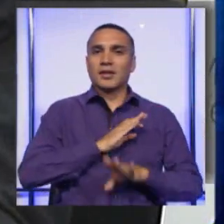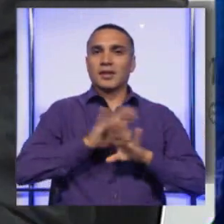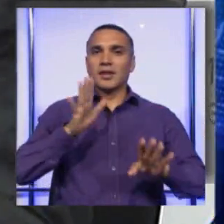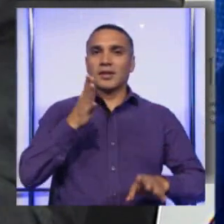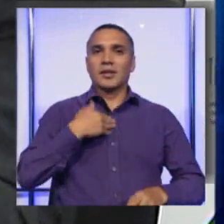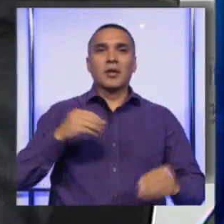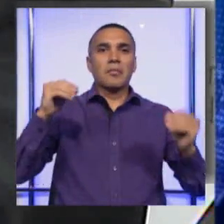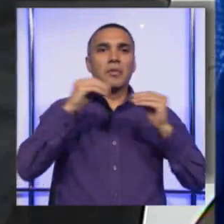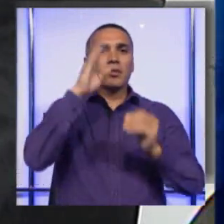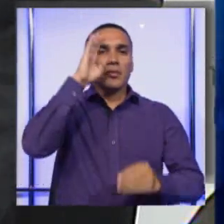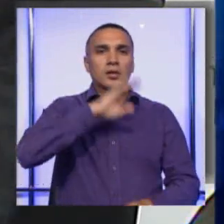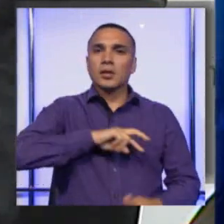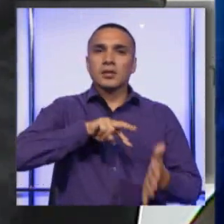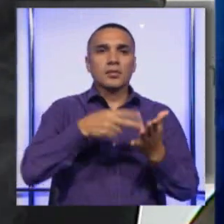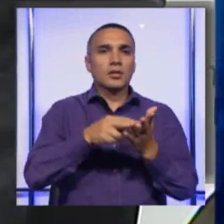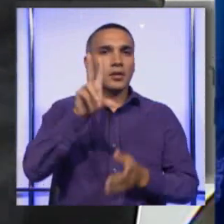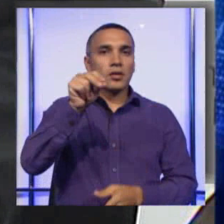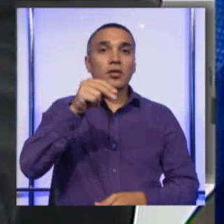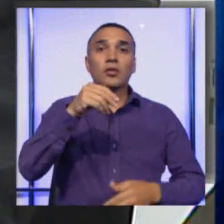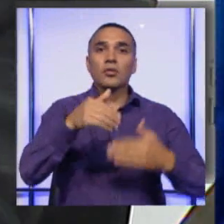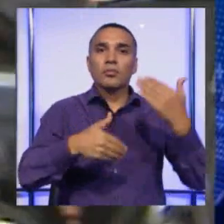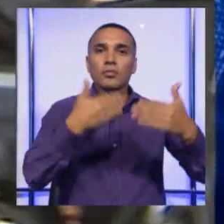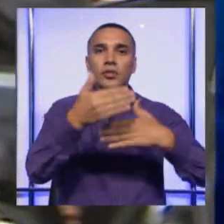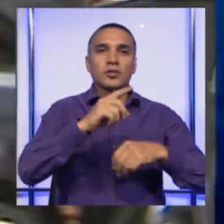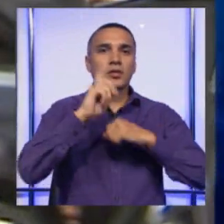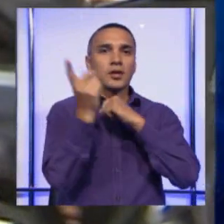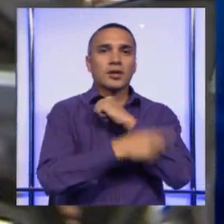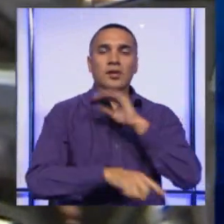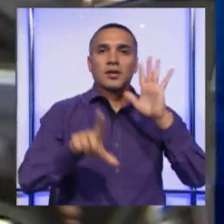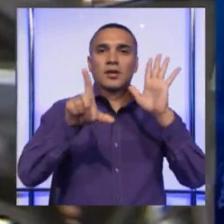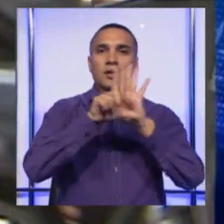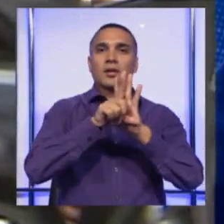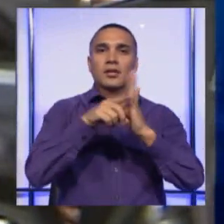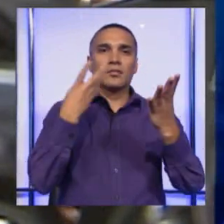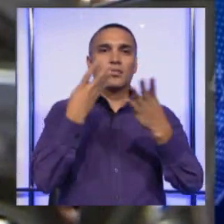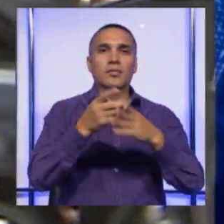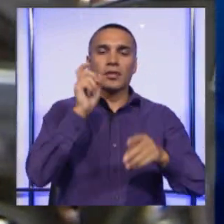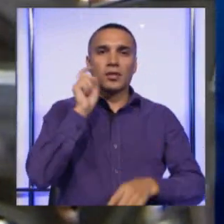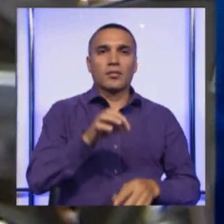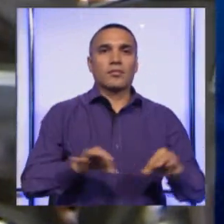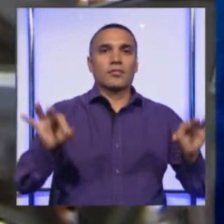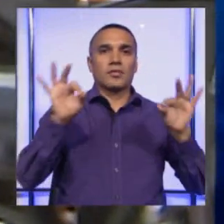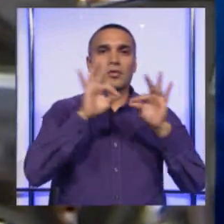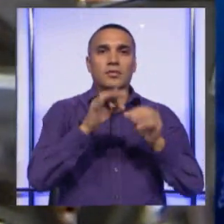policía. Se trata de que esta gente sea procesada, sea juzgada y sea sentenciada como corresponde.